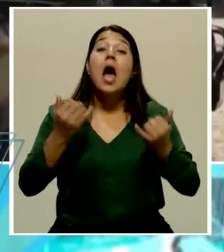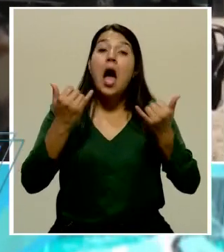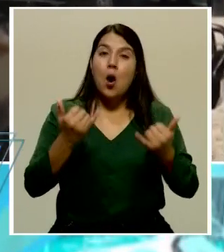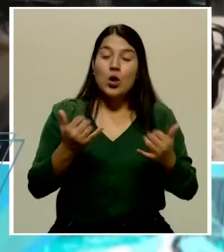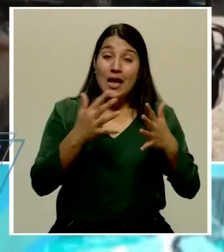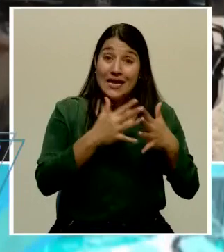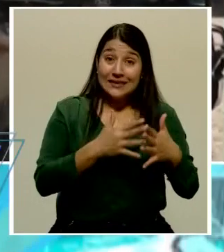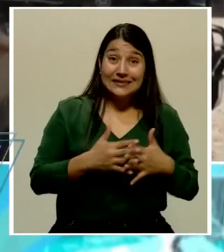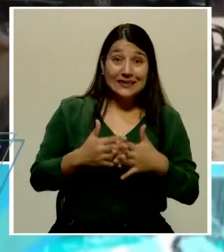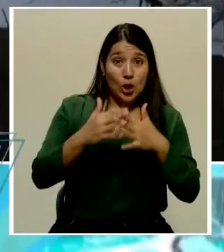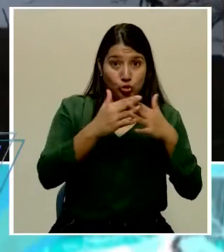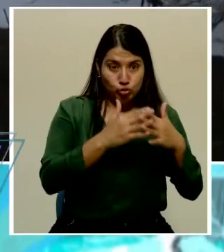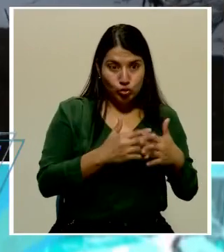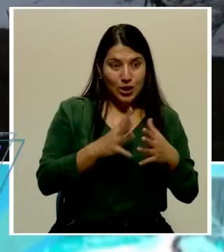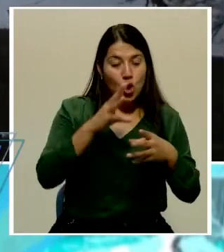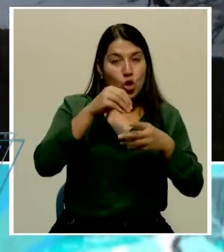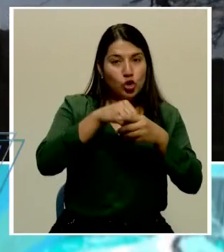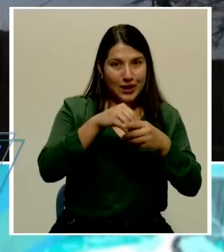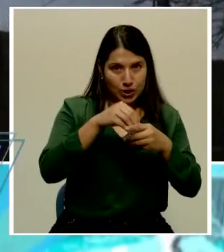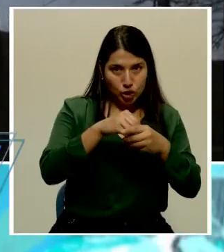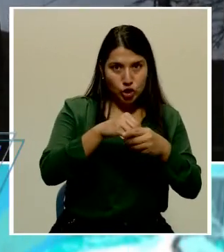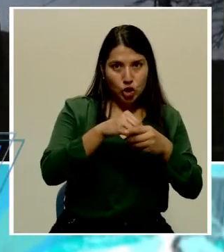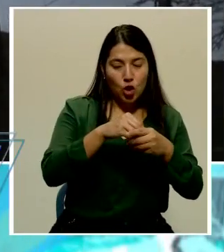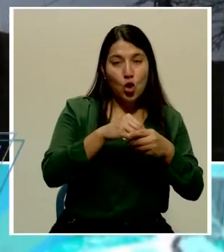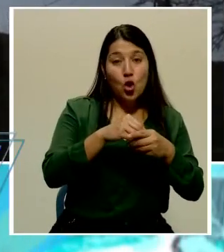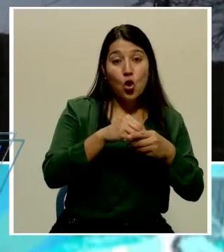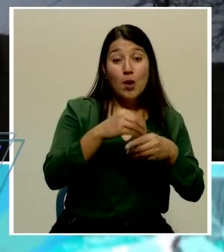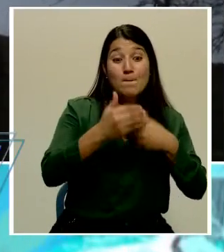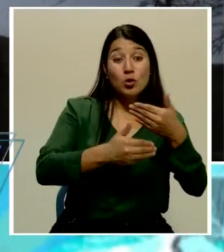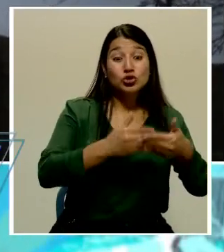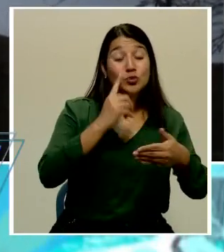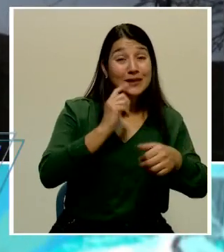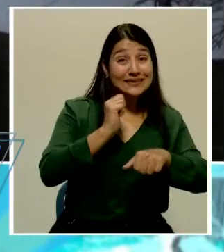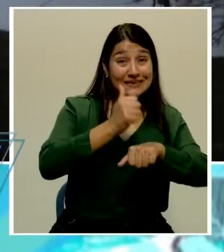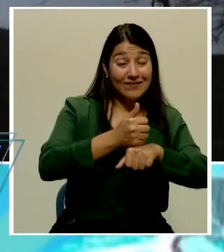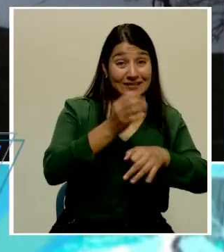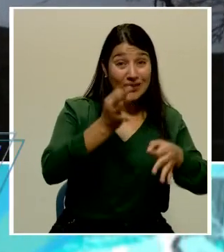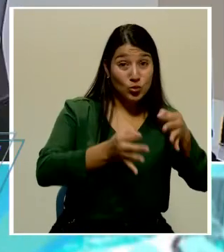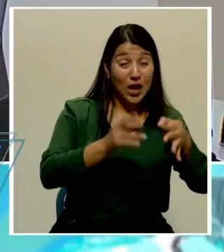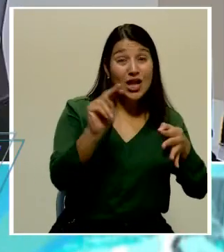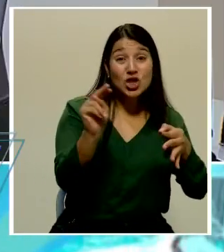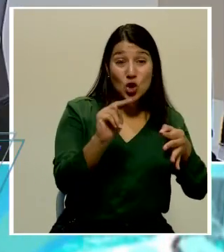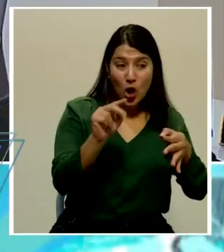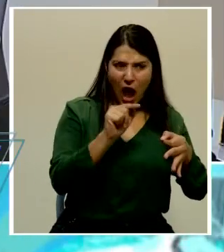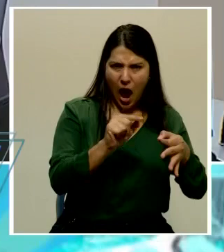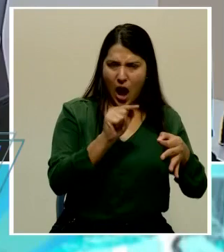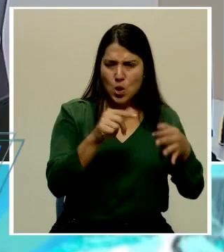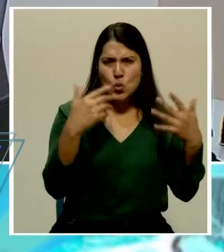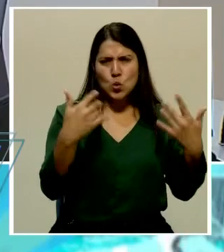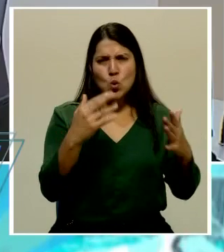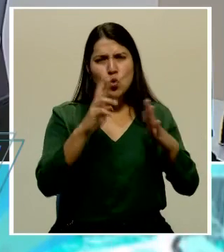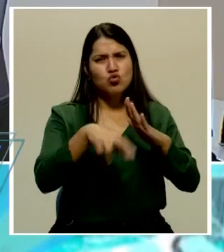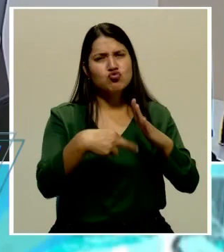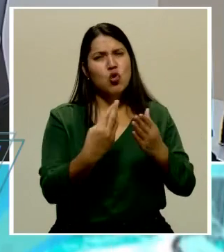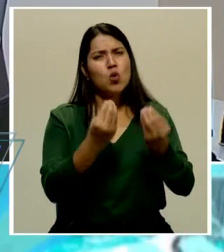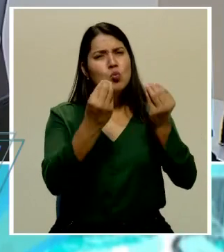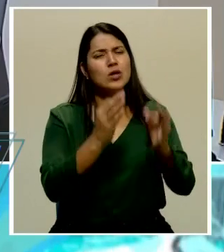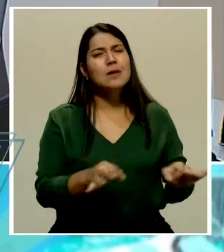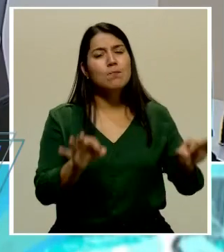tribunales de Nuremberg, ya para Roma, para la Conferencia de Roma, es uno de los países que